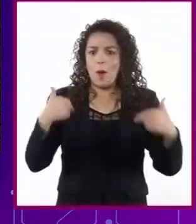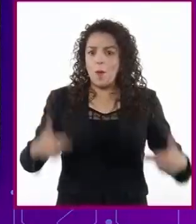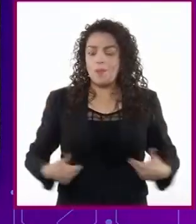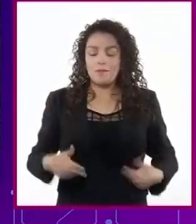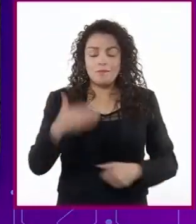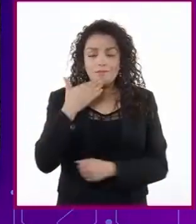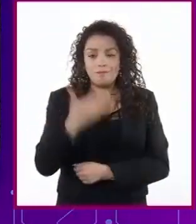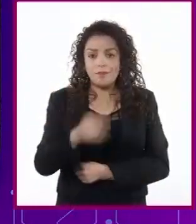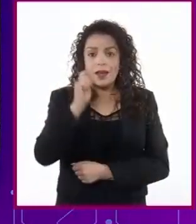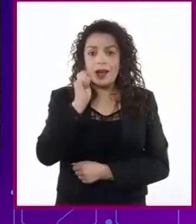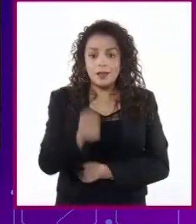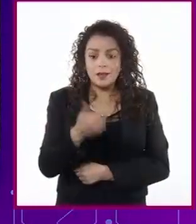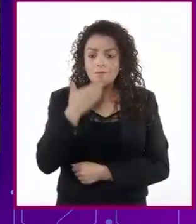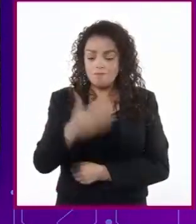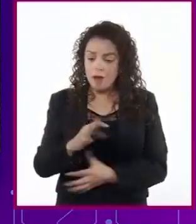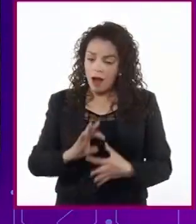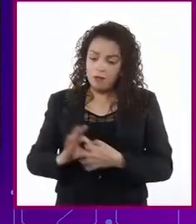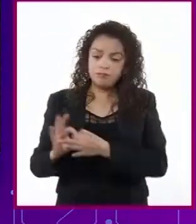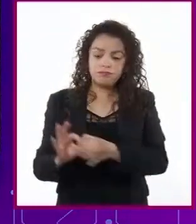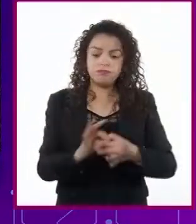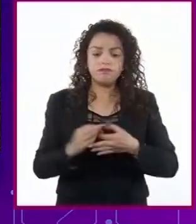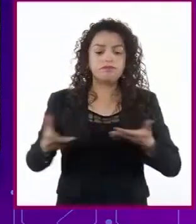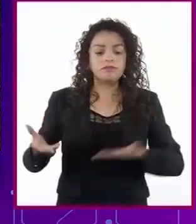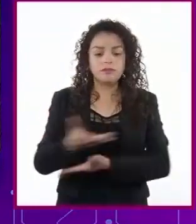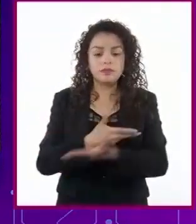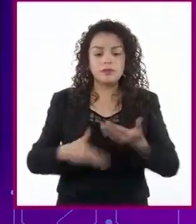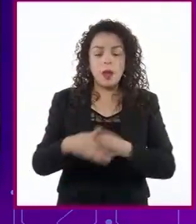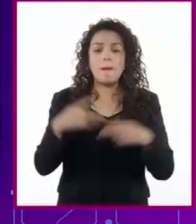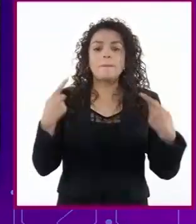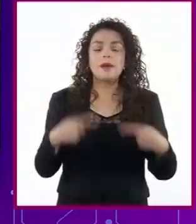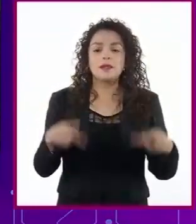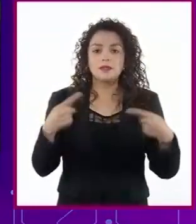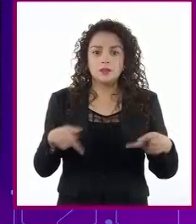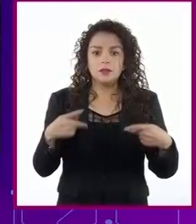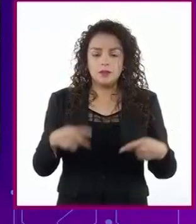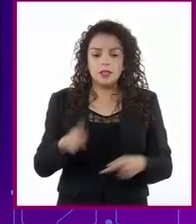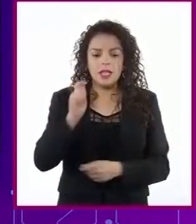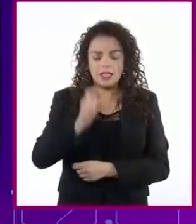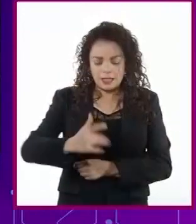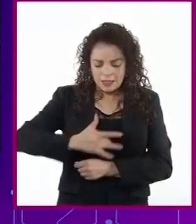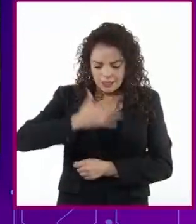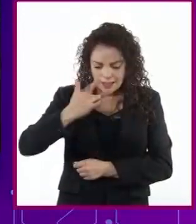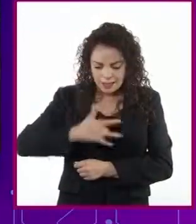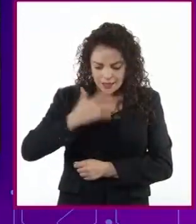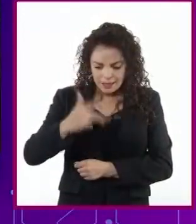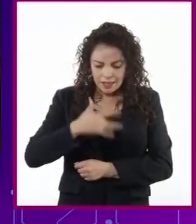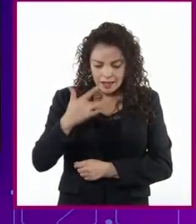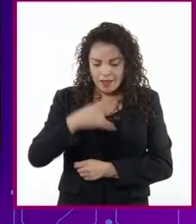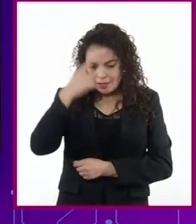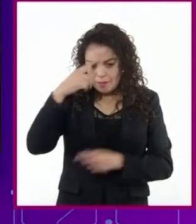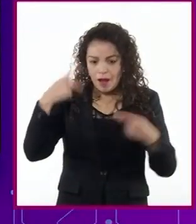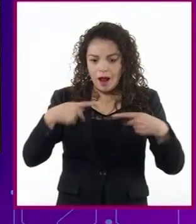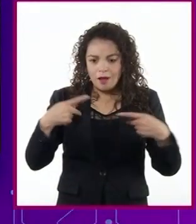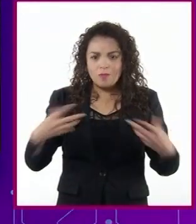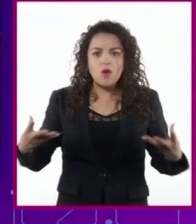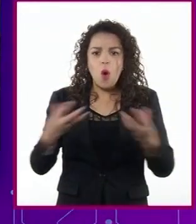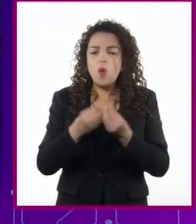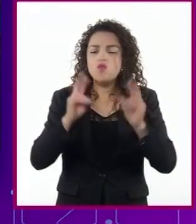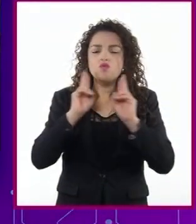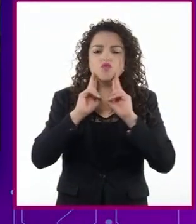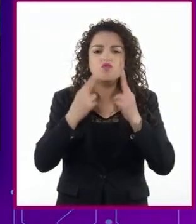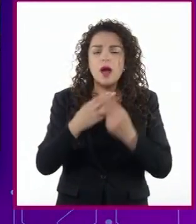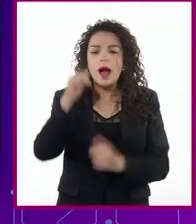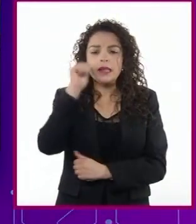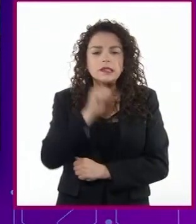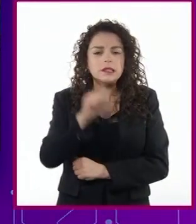define como la colaboración mutua entre las personas. Es el sentimiento que mantiene a las personas unidas en todo momento,